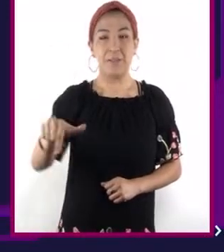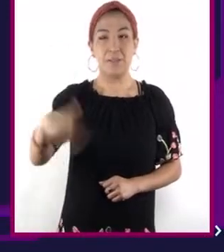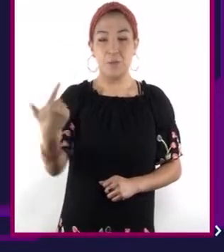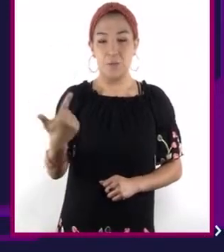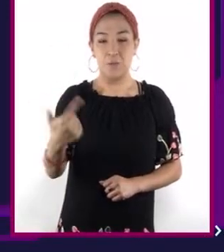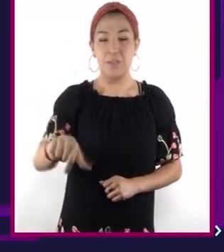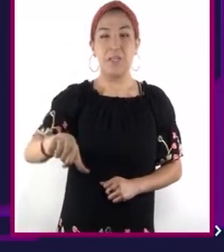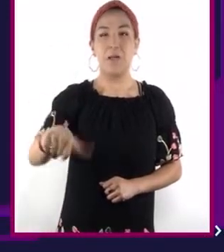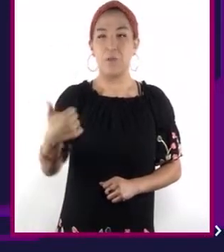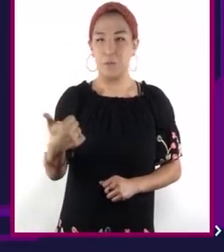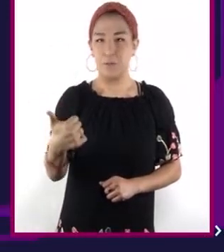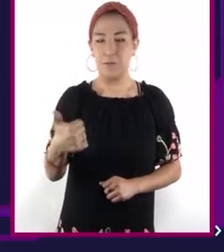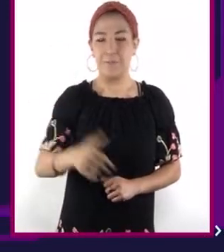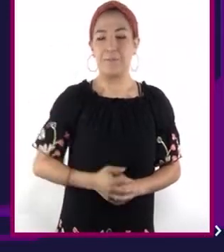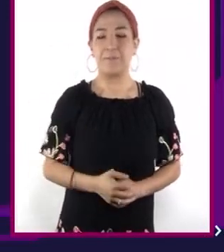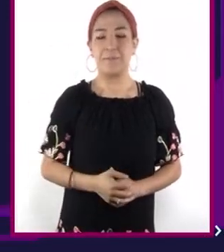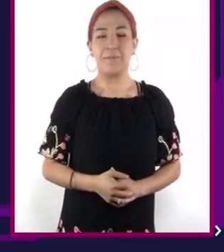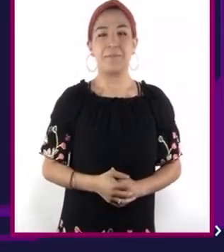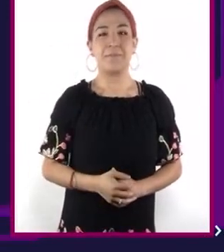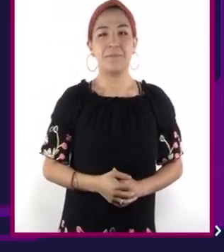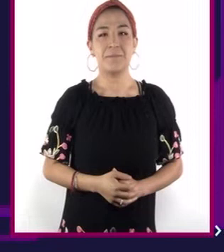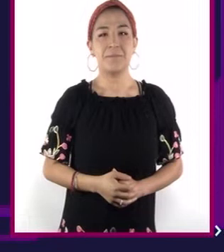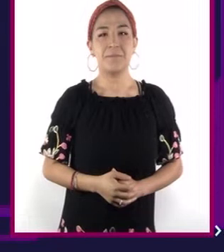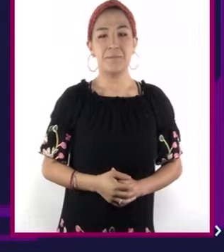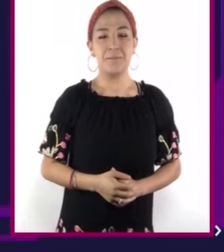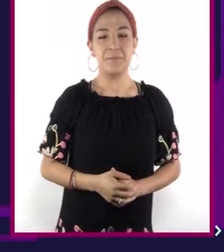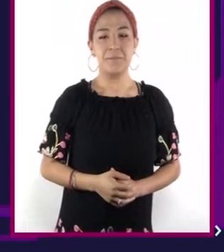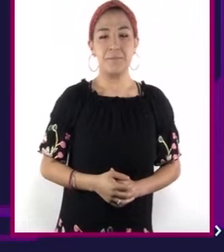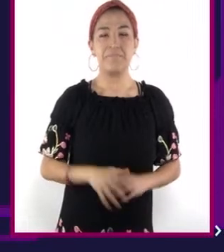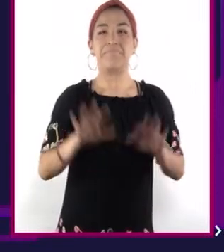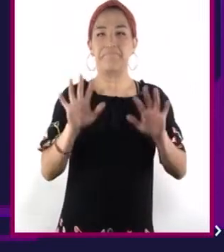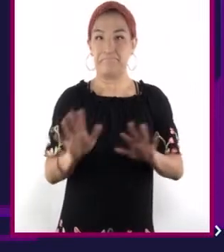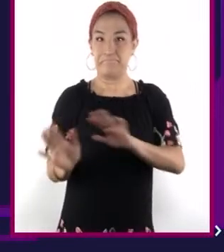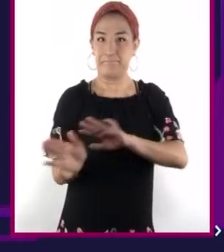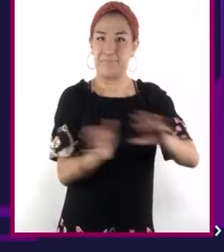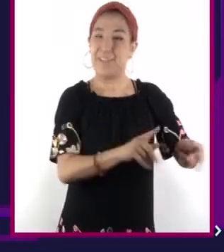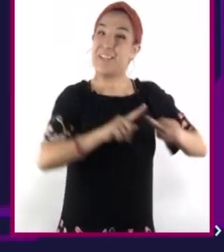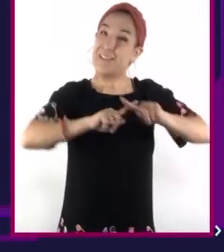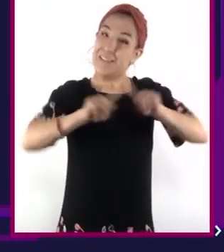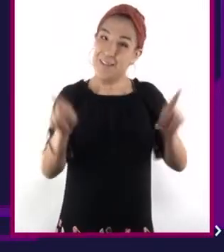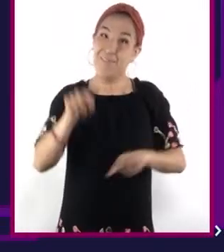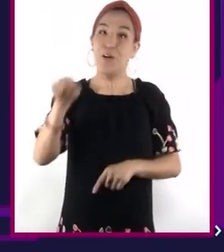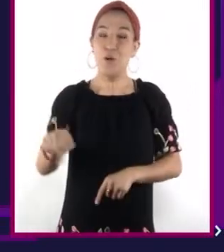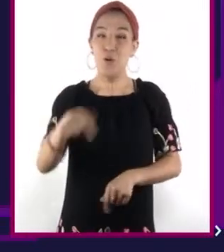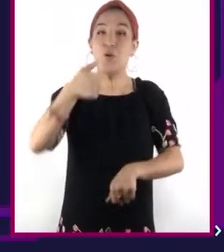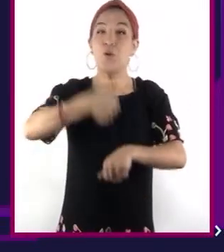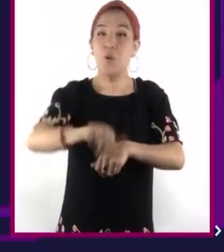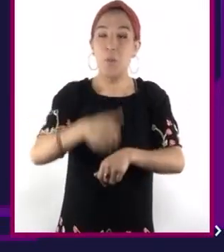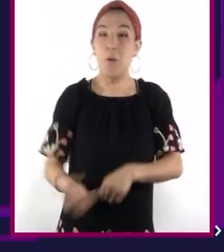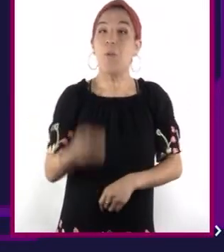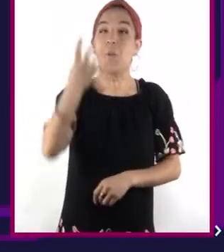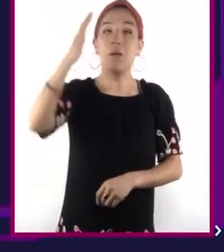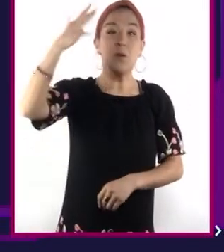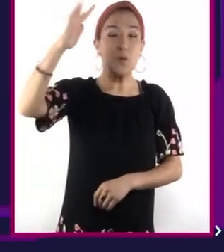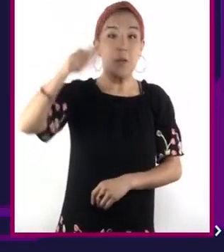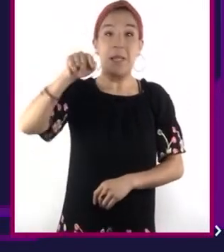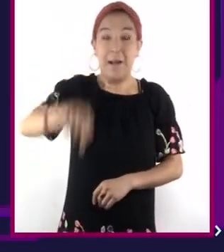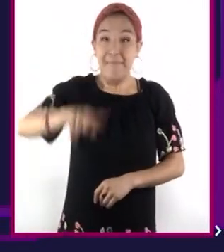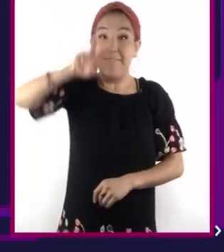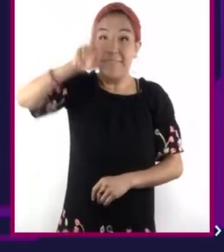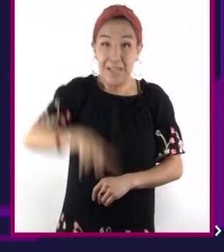10, 12, 11. En cambio, el número de soles de las secuencias